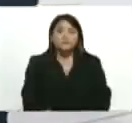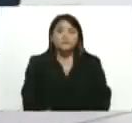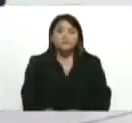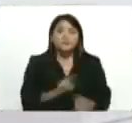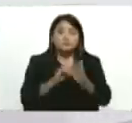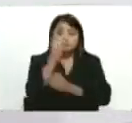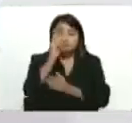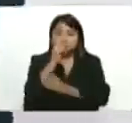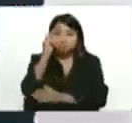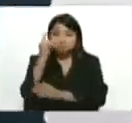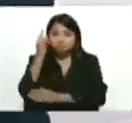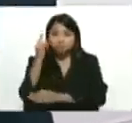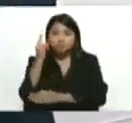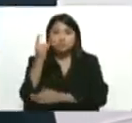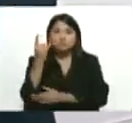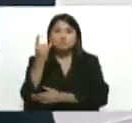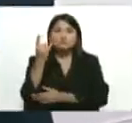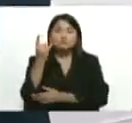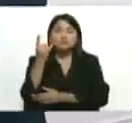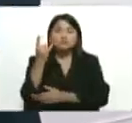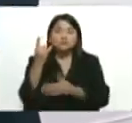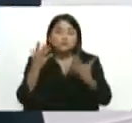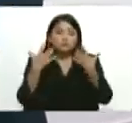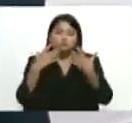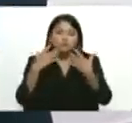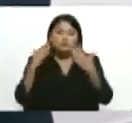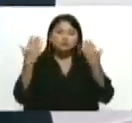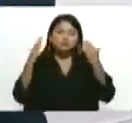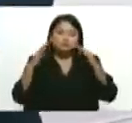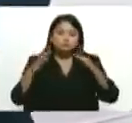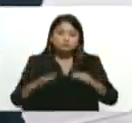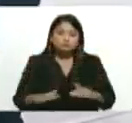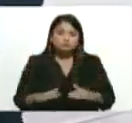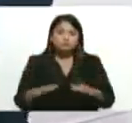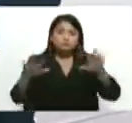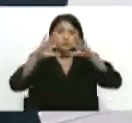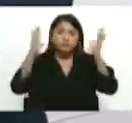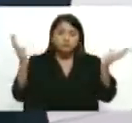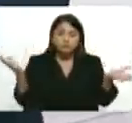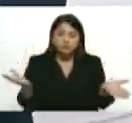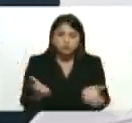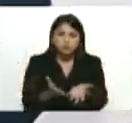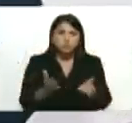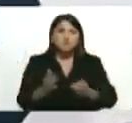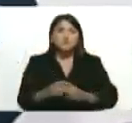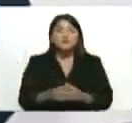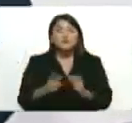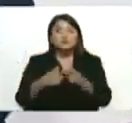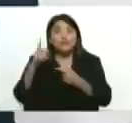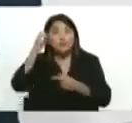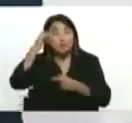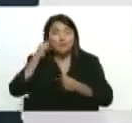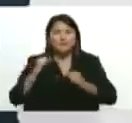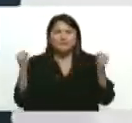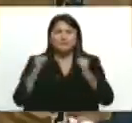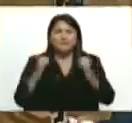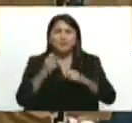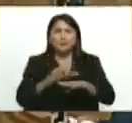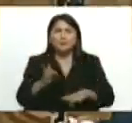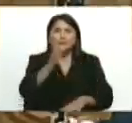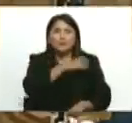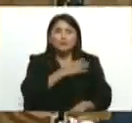bosques bajó la temperatura de todo el planeta y hubo olas de frío en Europa que generó